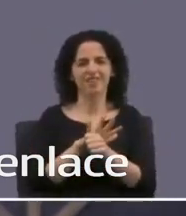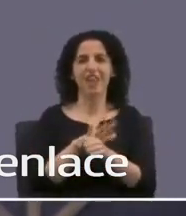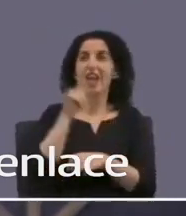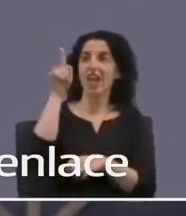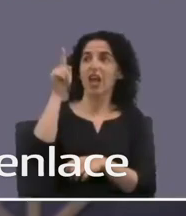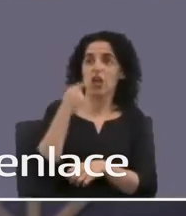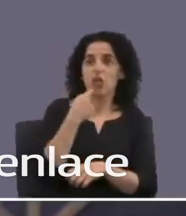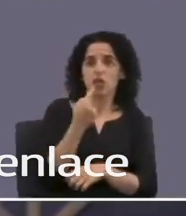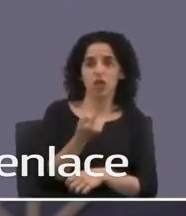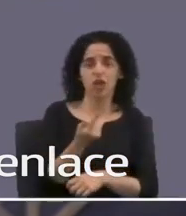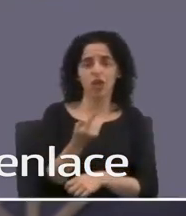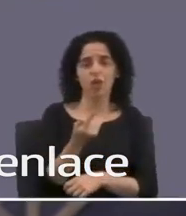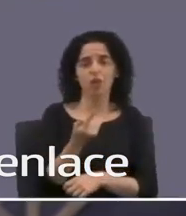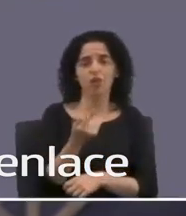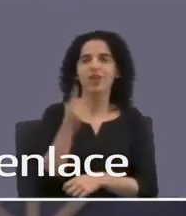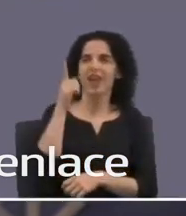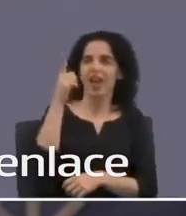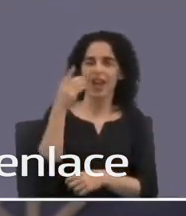abundantemente.